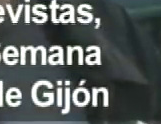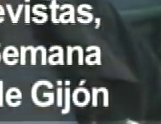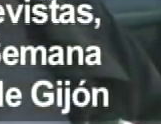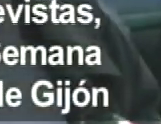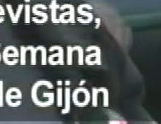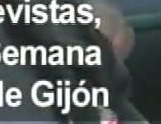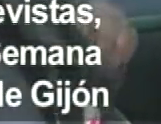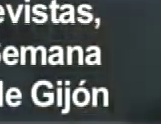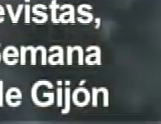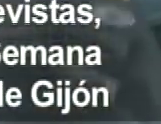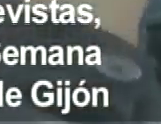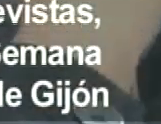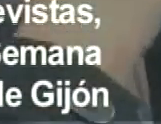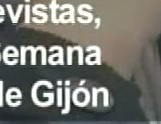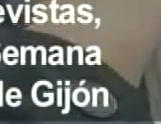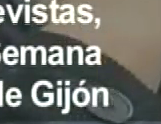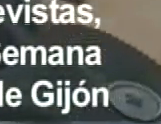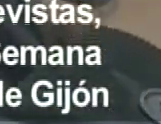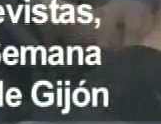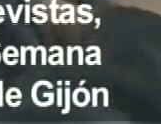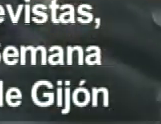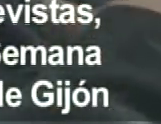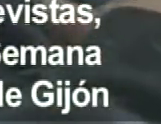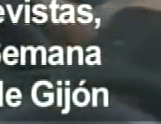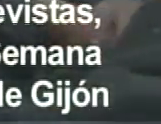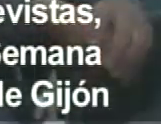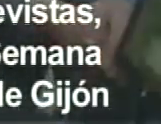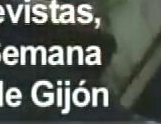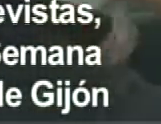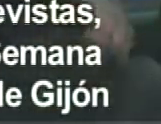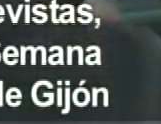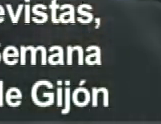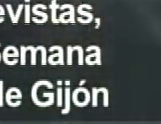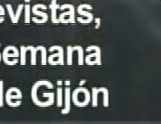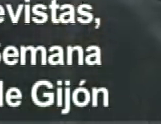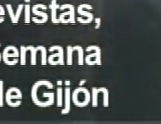sueños. No, este vamos a dárselo a un poli para que se lo pase al jefe.